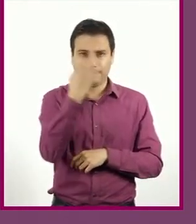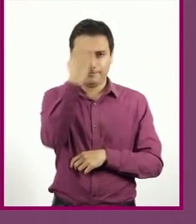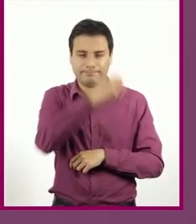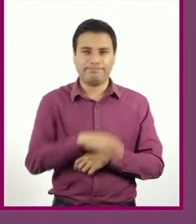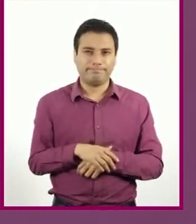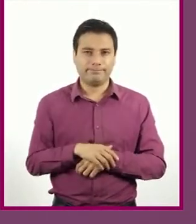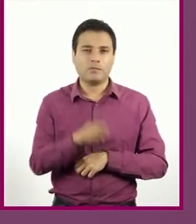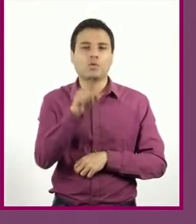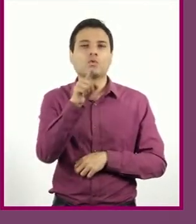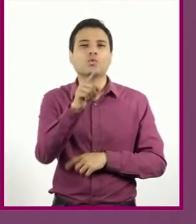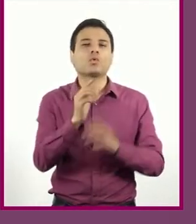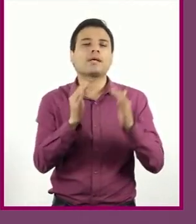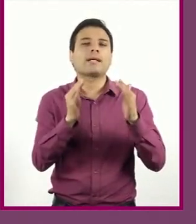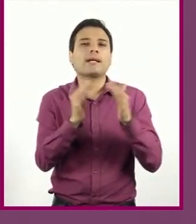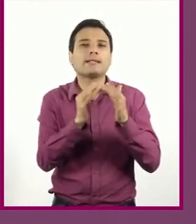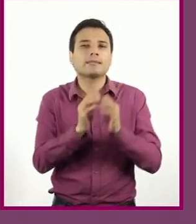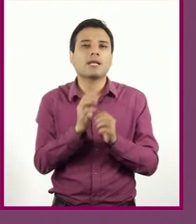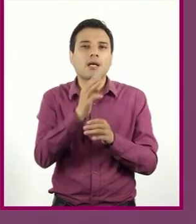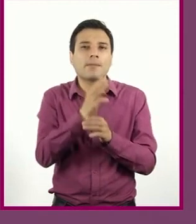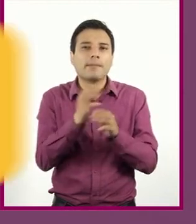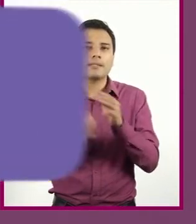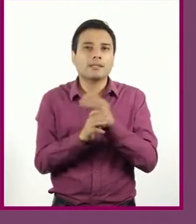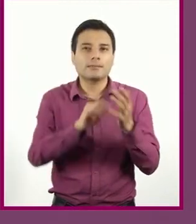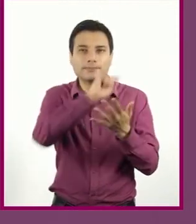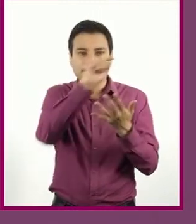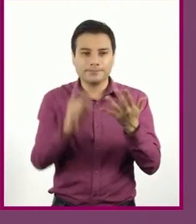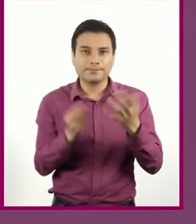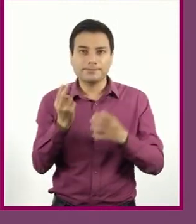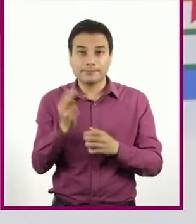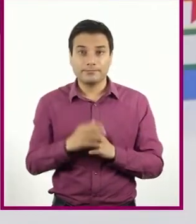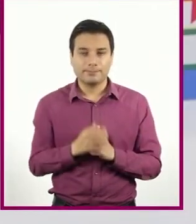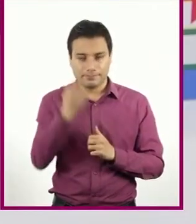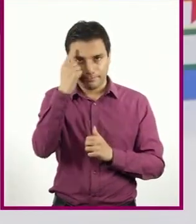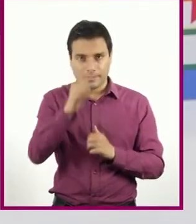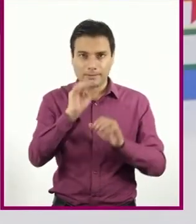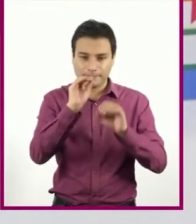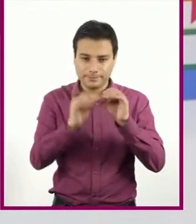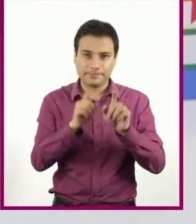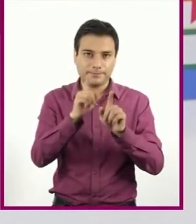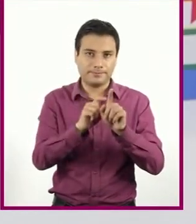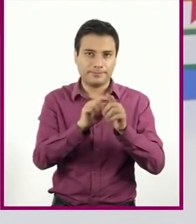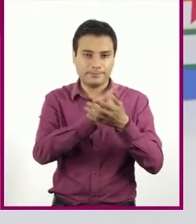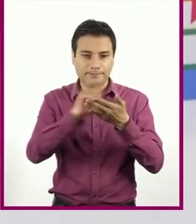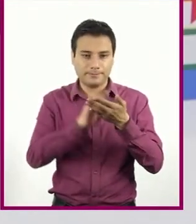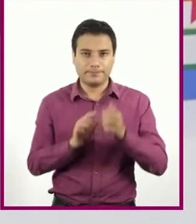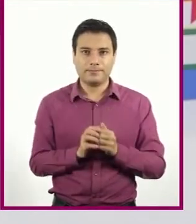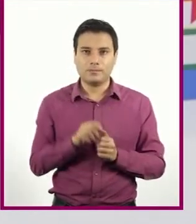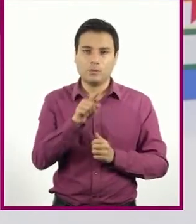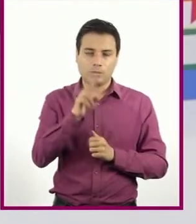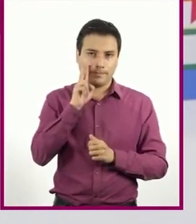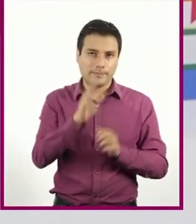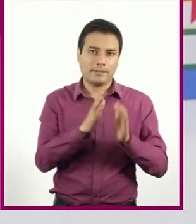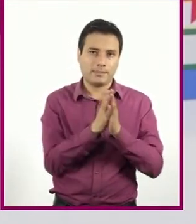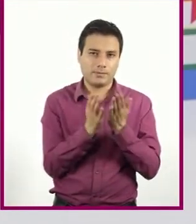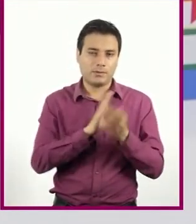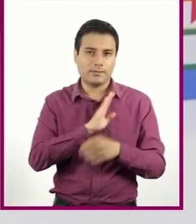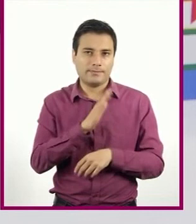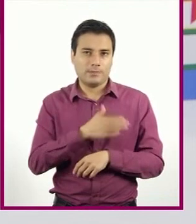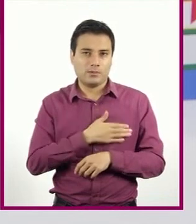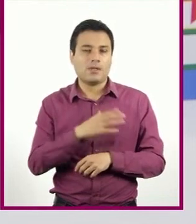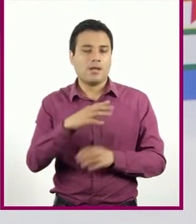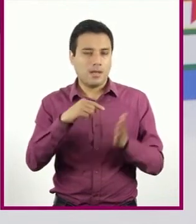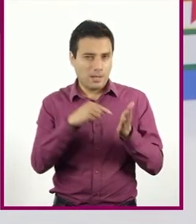casa esos materiales que les podrían ayudar a crear su historieta. Revisen en su libro de texto algunos